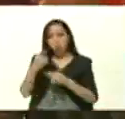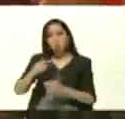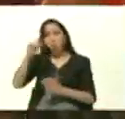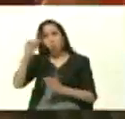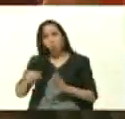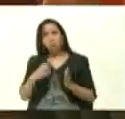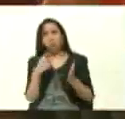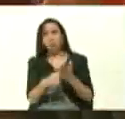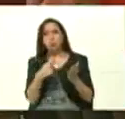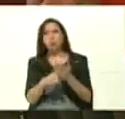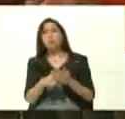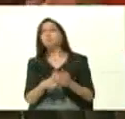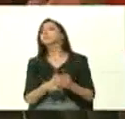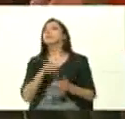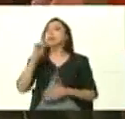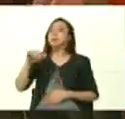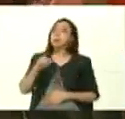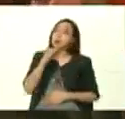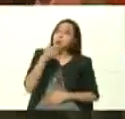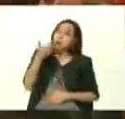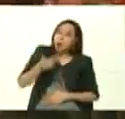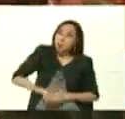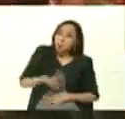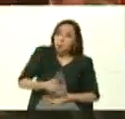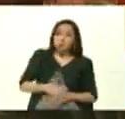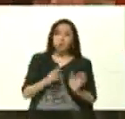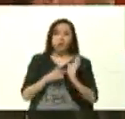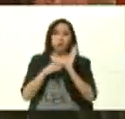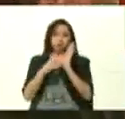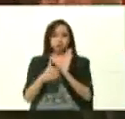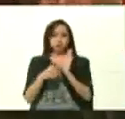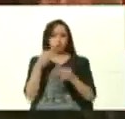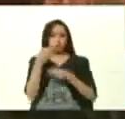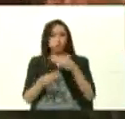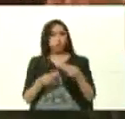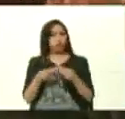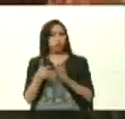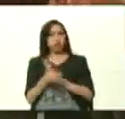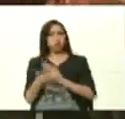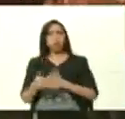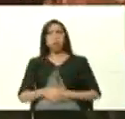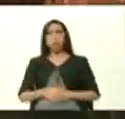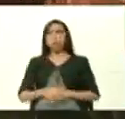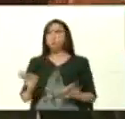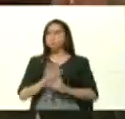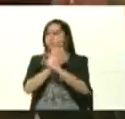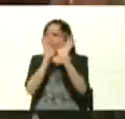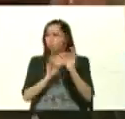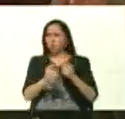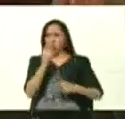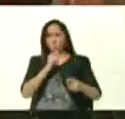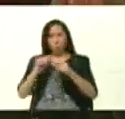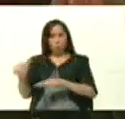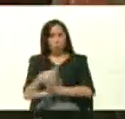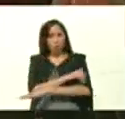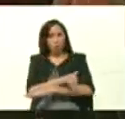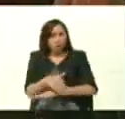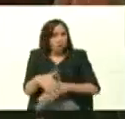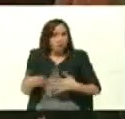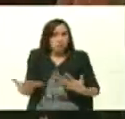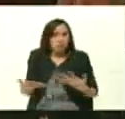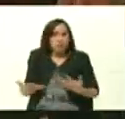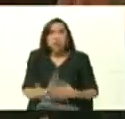Pero algo muy importante, vicepresidenta, que hemos notado y que se está generando en esta estrategia de la Feria del Campo Soberano, es